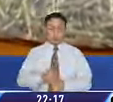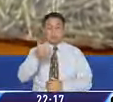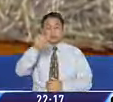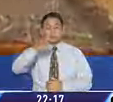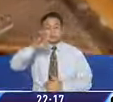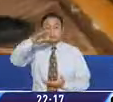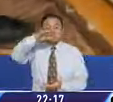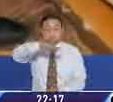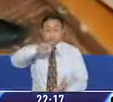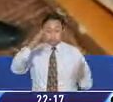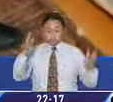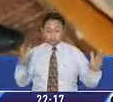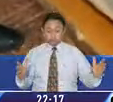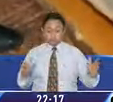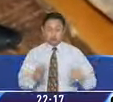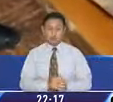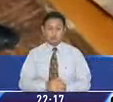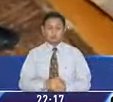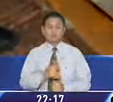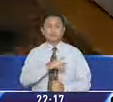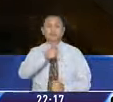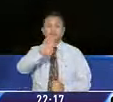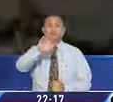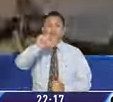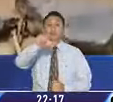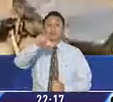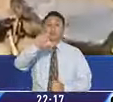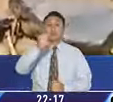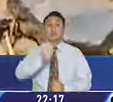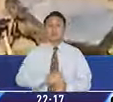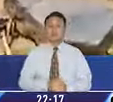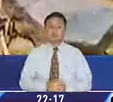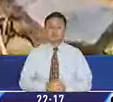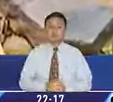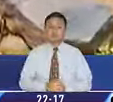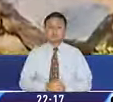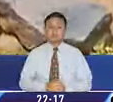bultos en el cual tenía municiones.